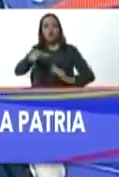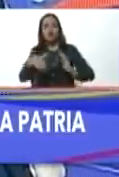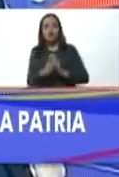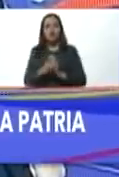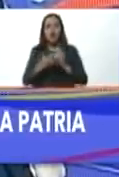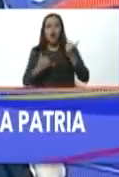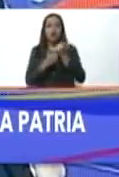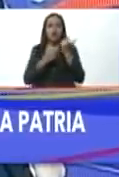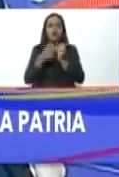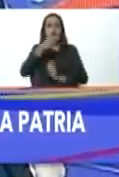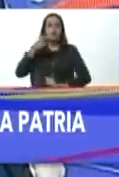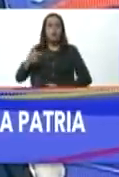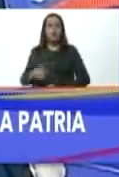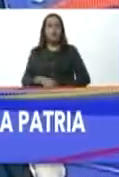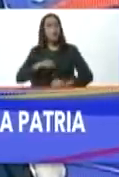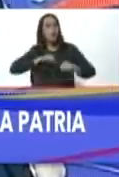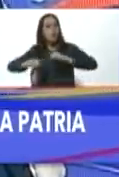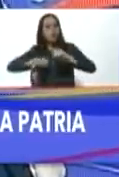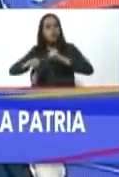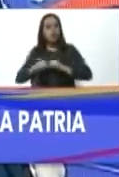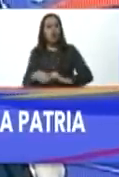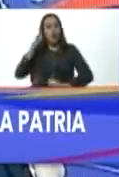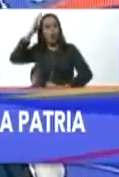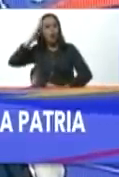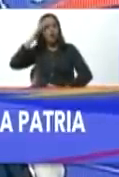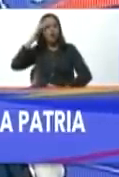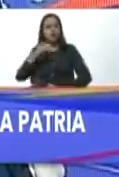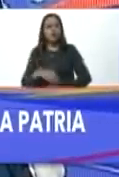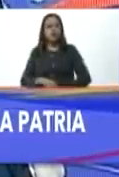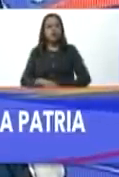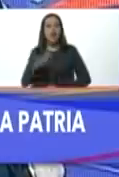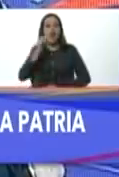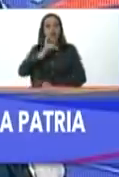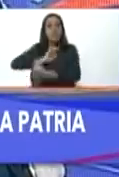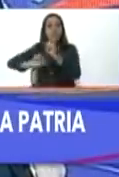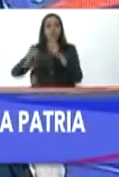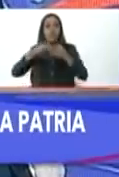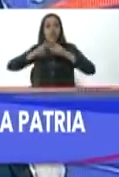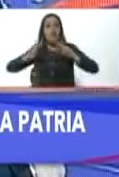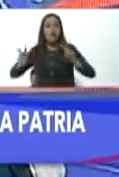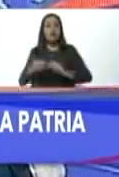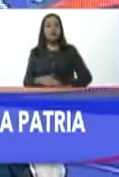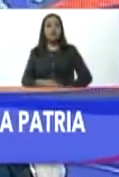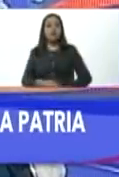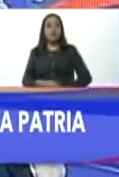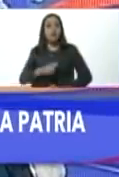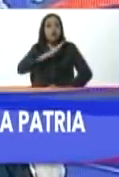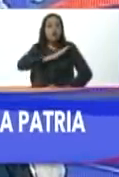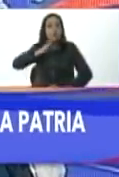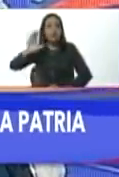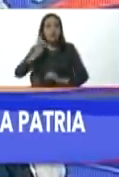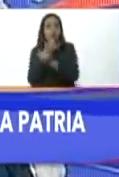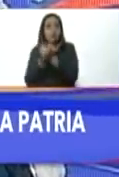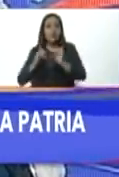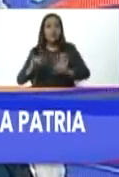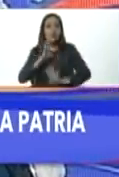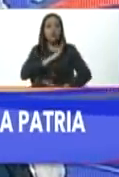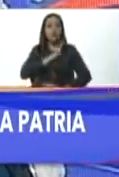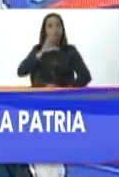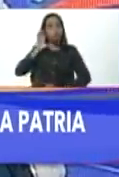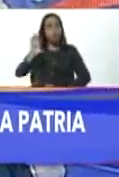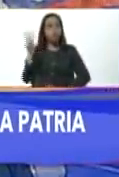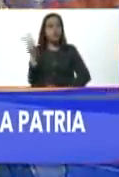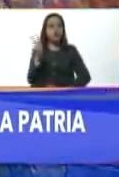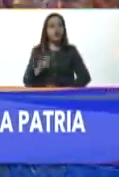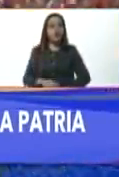popular movilizado, consciente que estaba defendiendo la paz, la soberanía y la independencia de la patria.